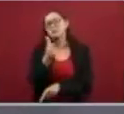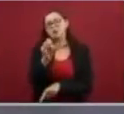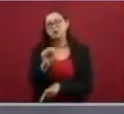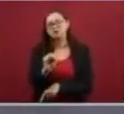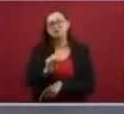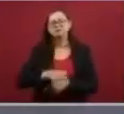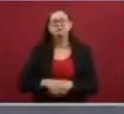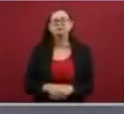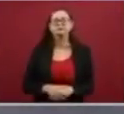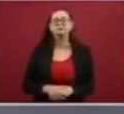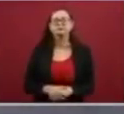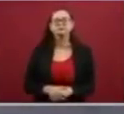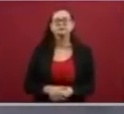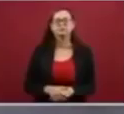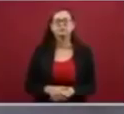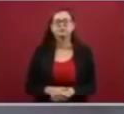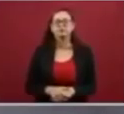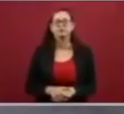se invertirán